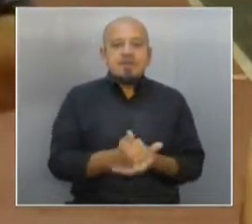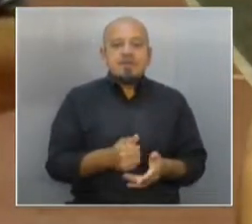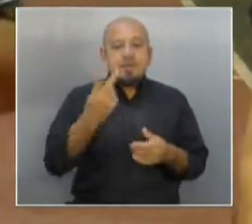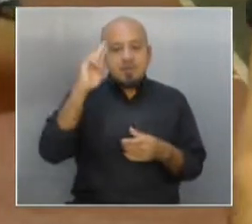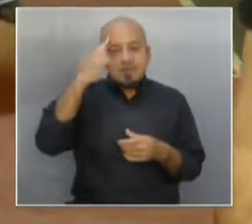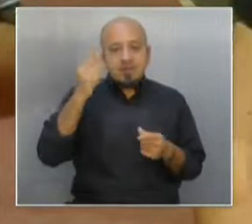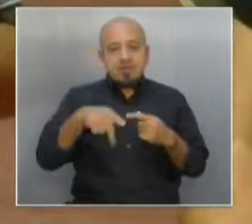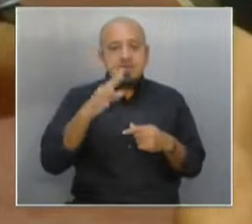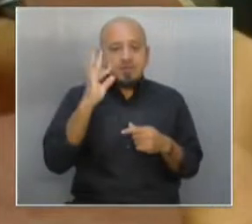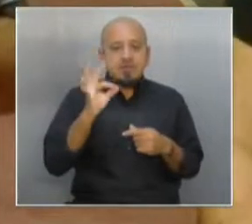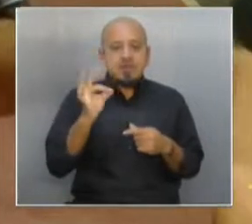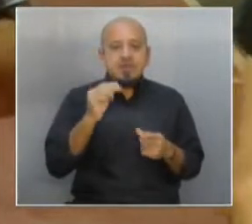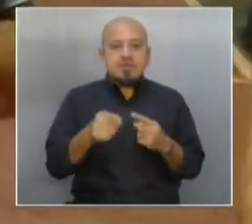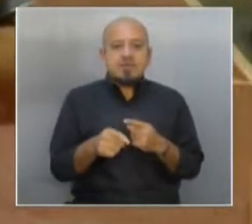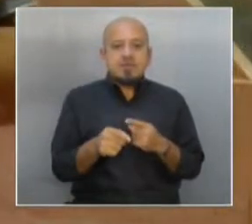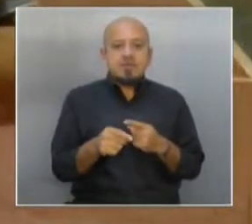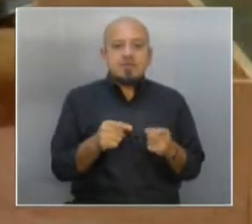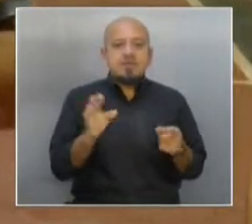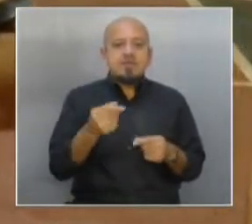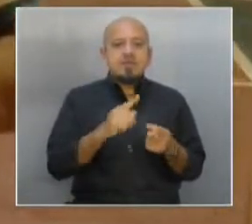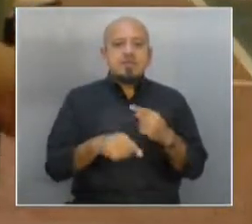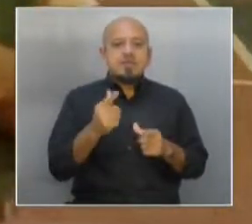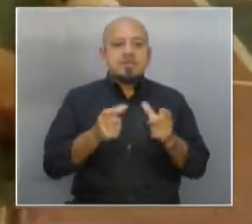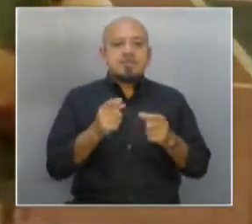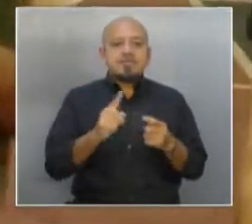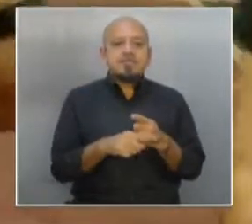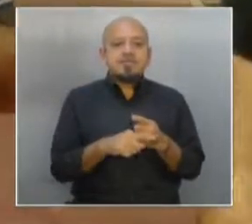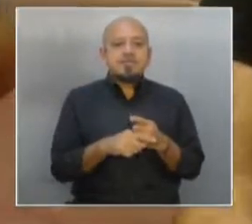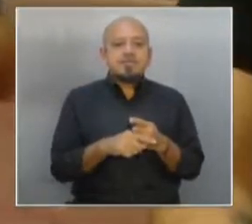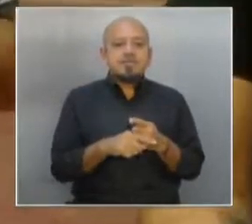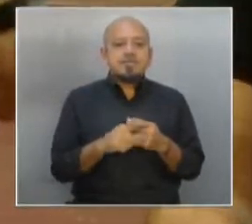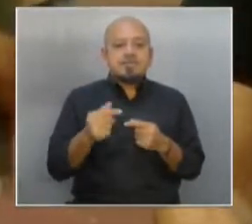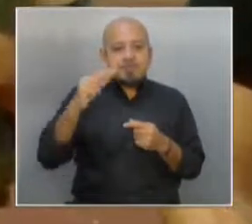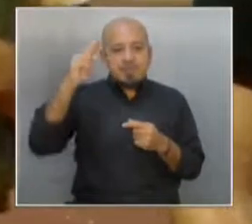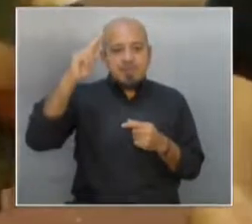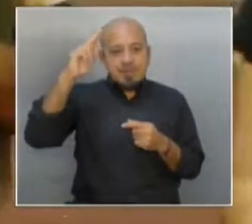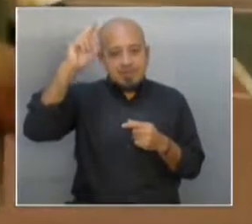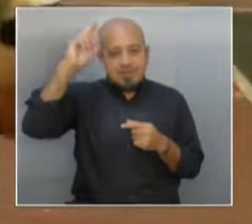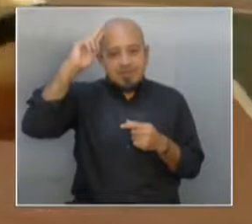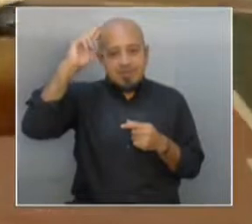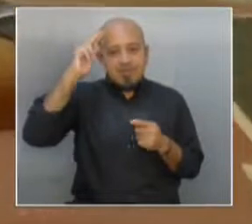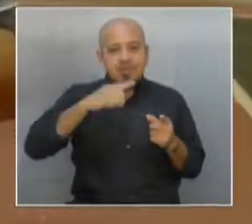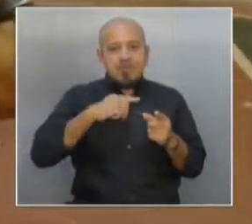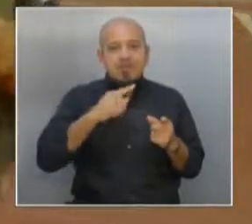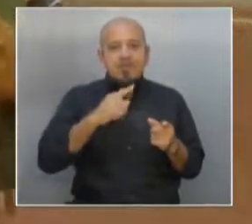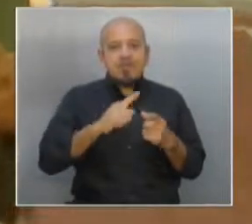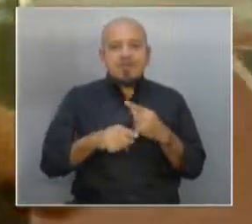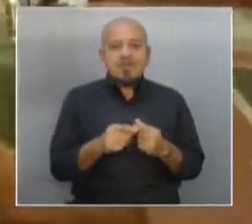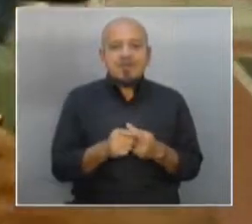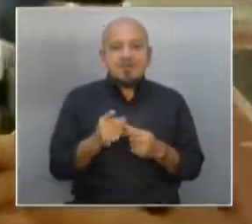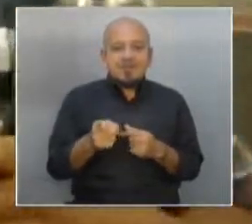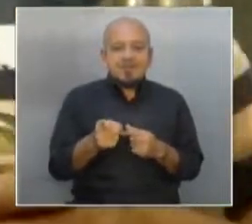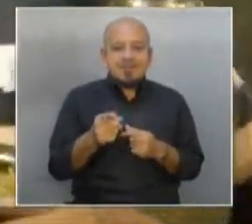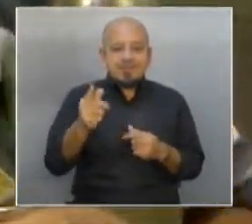que nos dio una oportunidad a todos los inmigrantes. Vicente, peruano, y al detalle, miren cómo agarra el mate, ojo, miren cómo agarra el